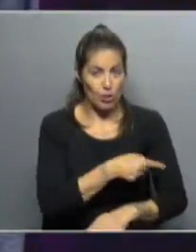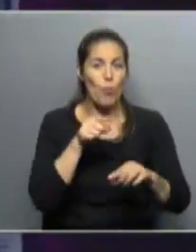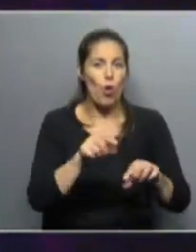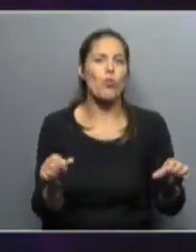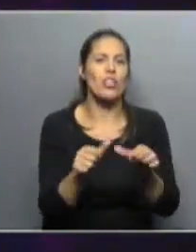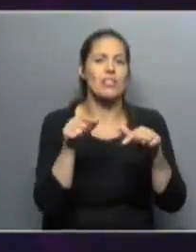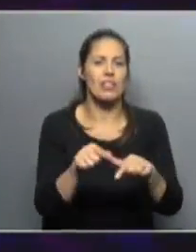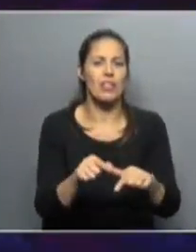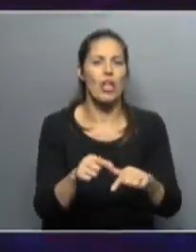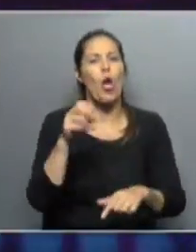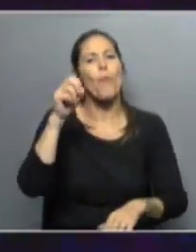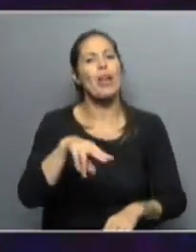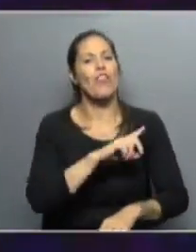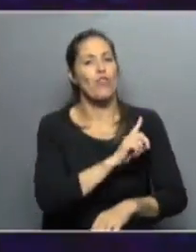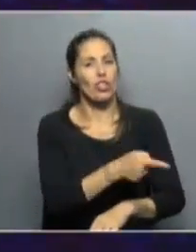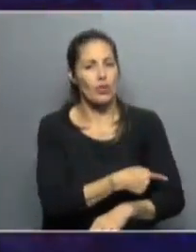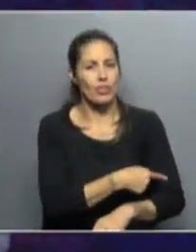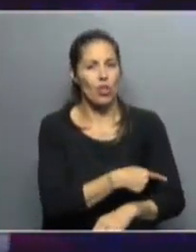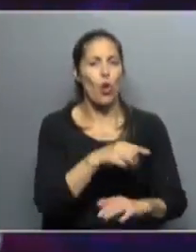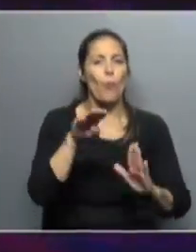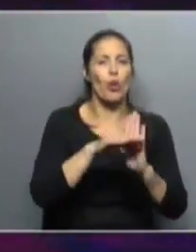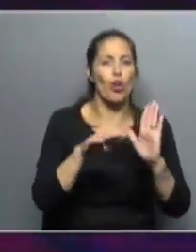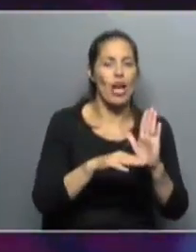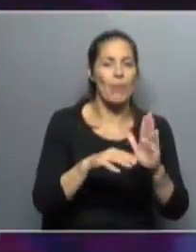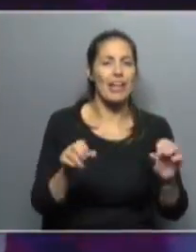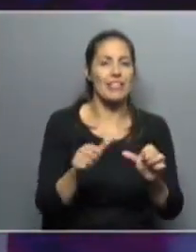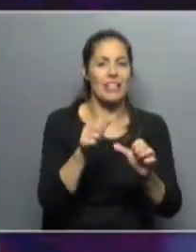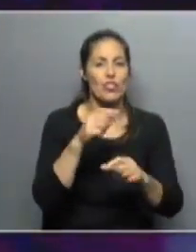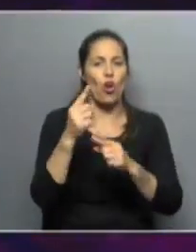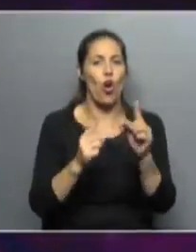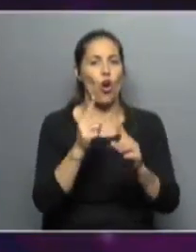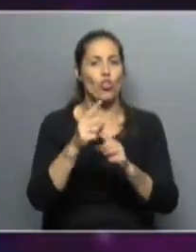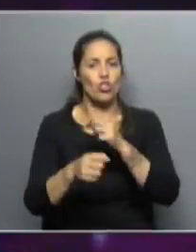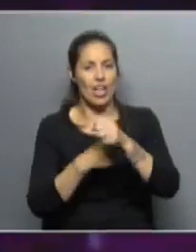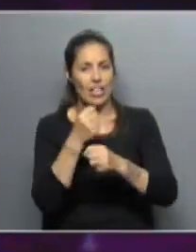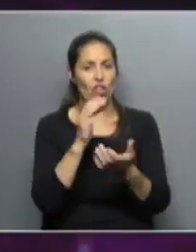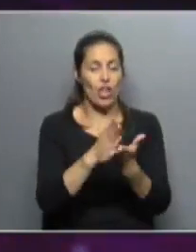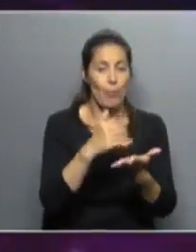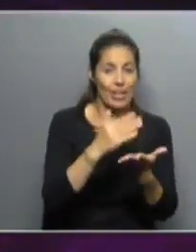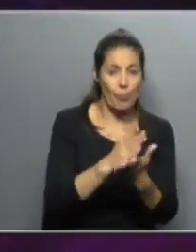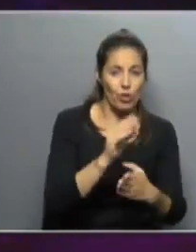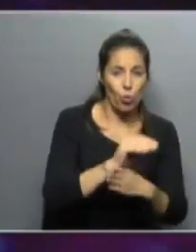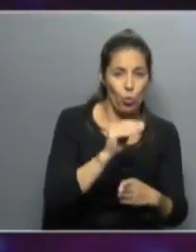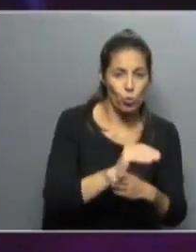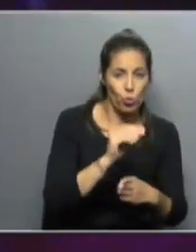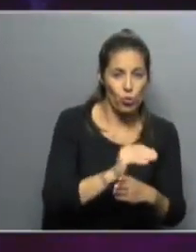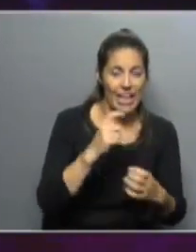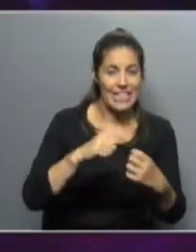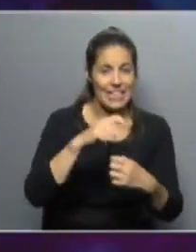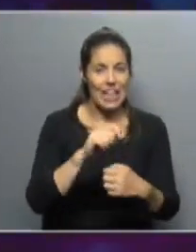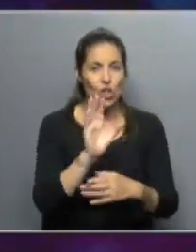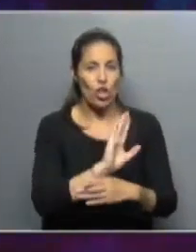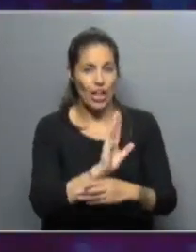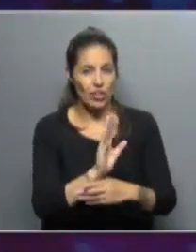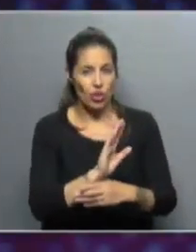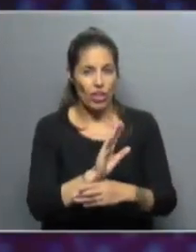El programa de fortalecimiento es un programa que se organizó hace 11 años entre el Departamento de Cultura, el Sindicato de Actores y la Federación Uruguaya